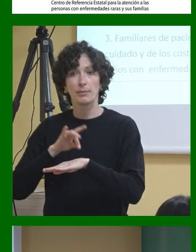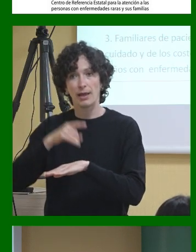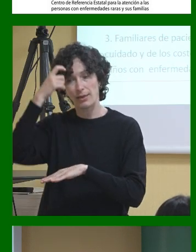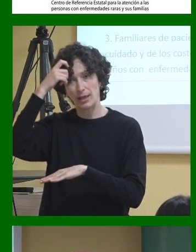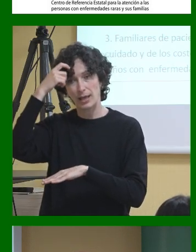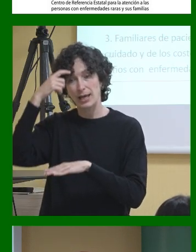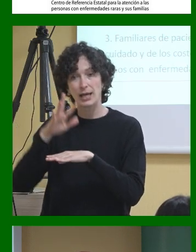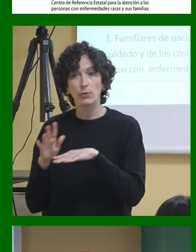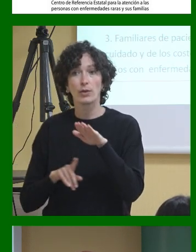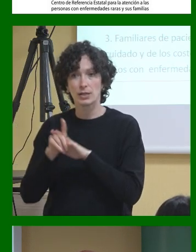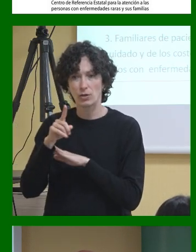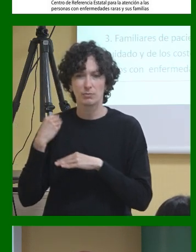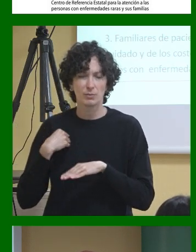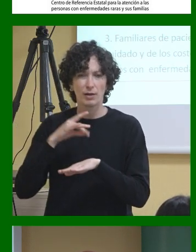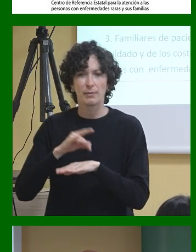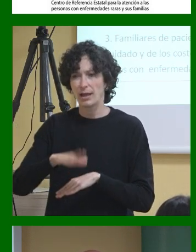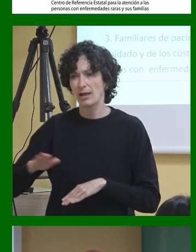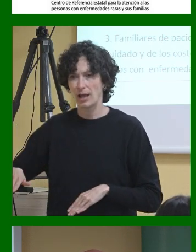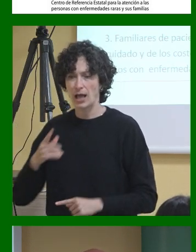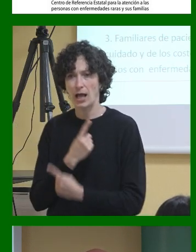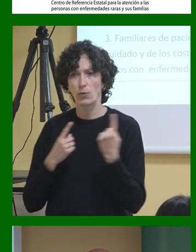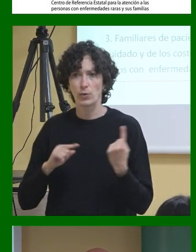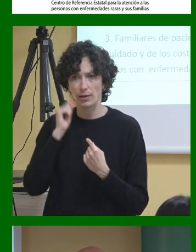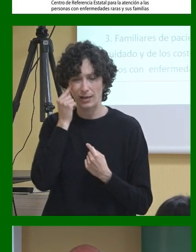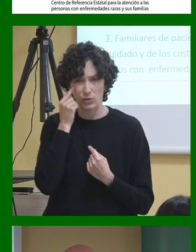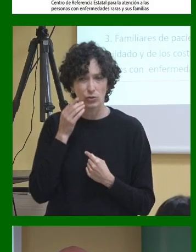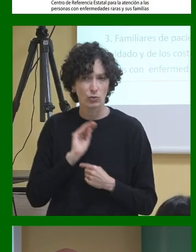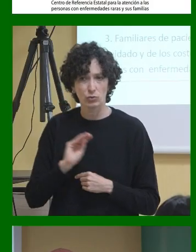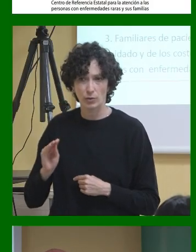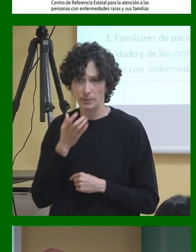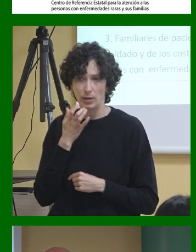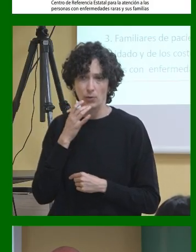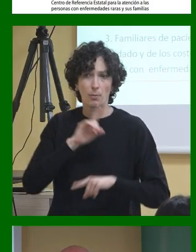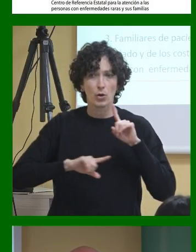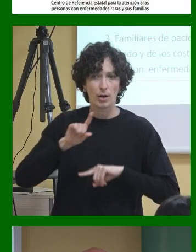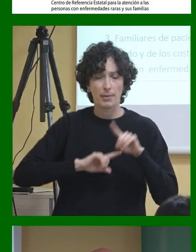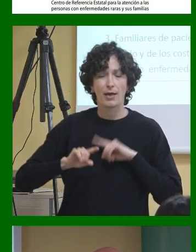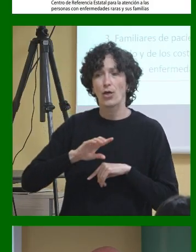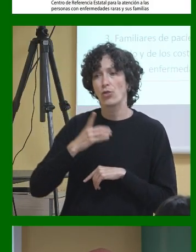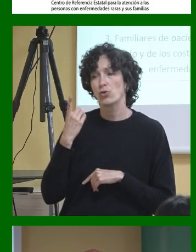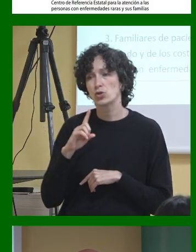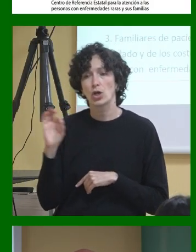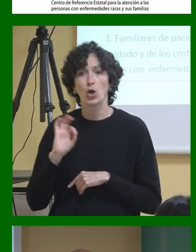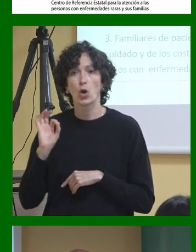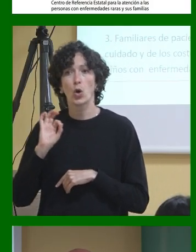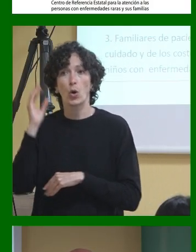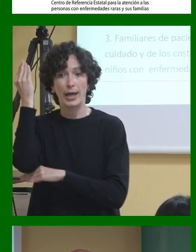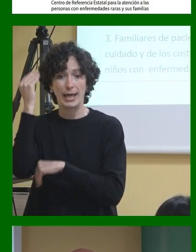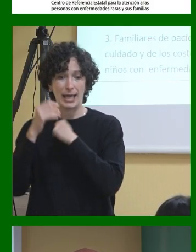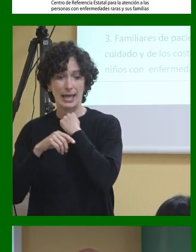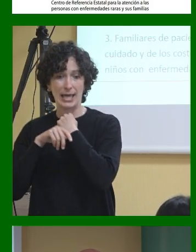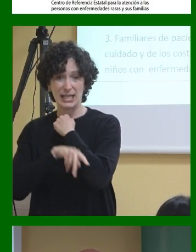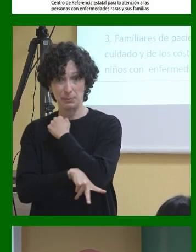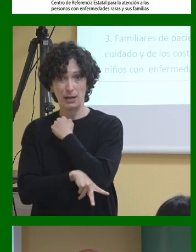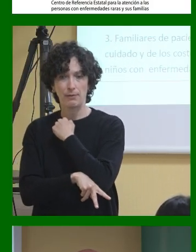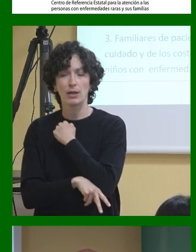son enfermedades infantiles, de diagnóstico también algunas, como la distrofia de Duchenne y sobre todo la espina bífida, pero